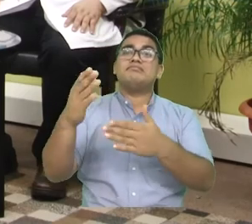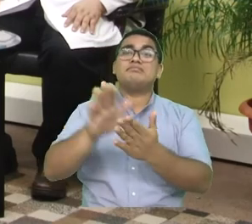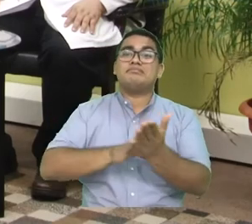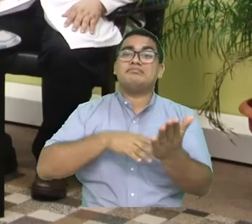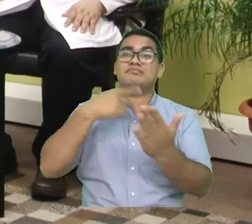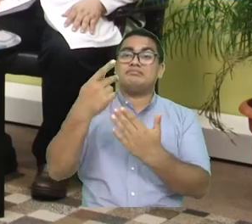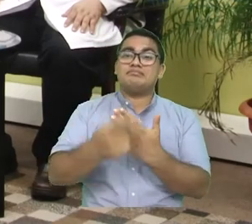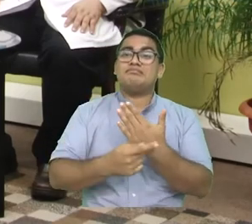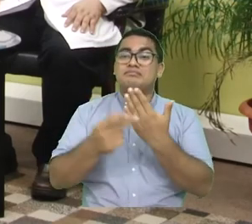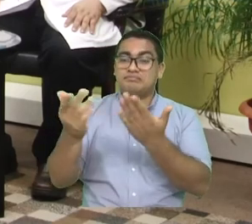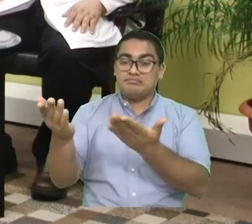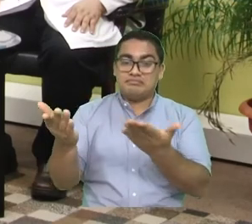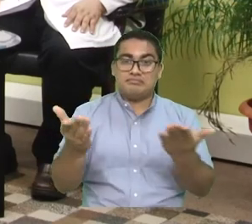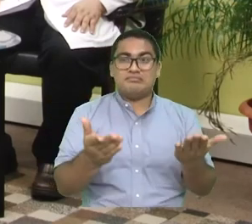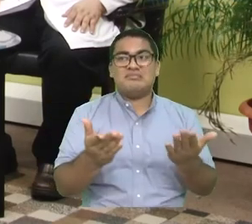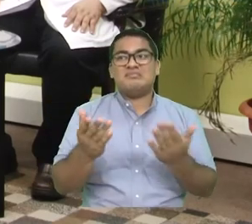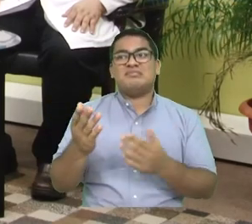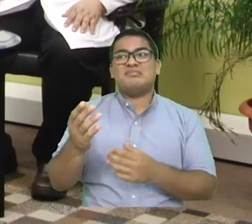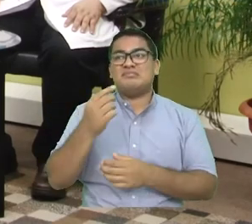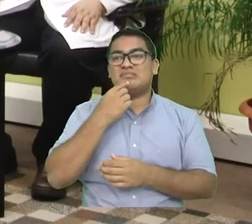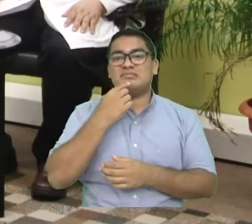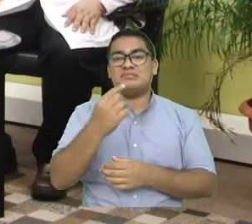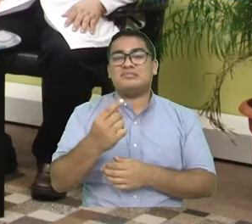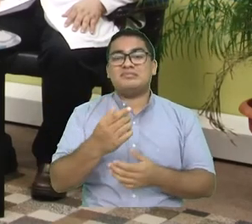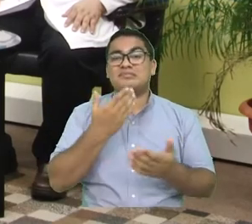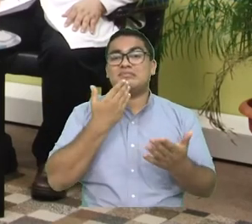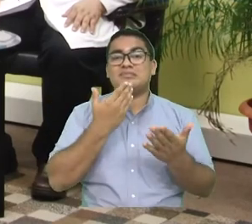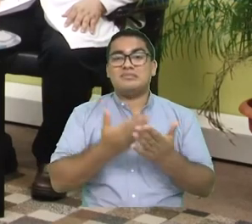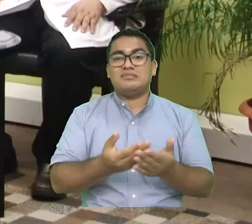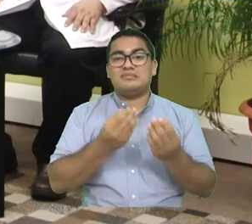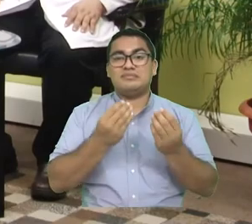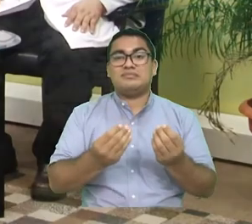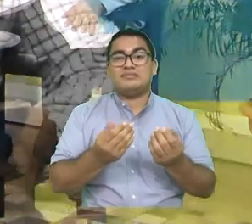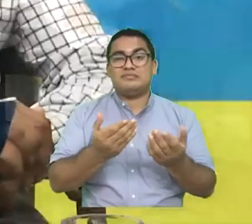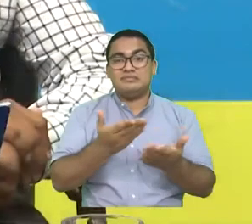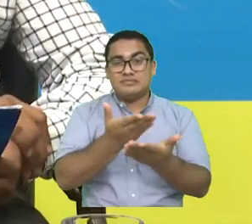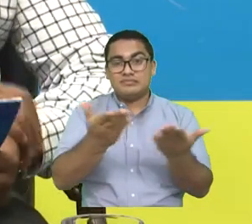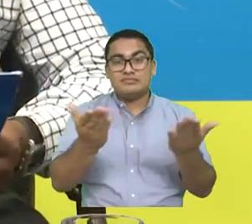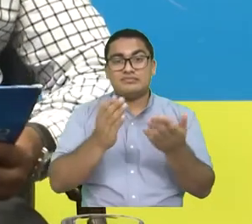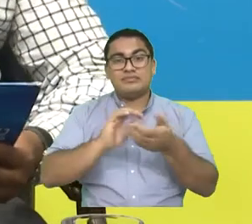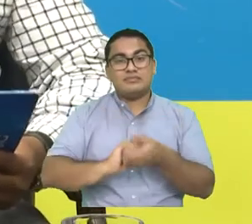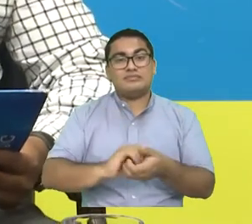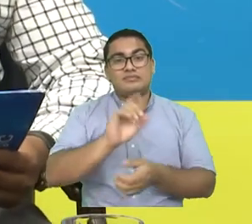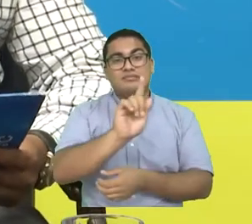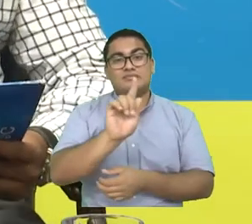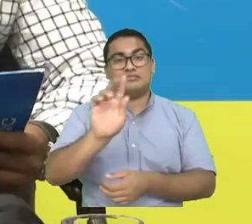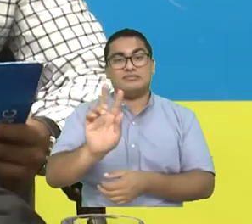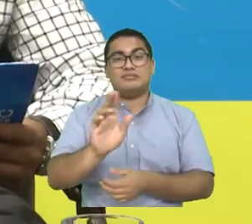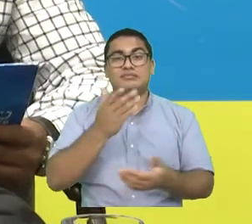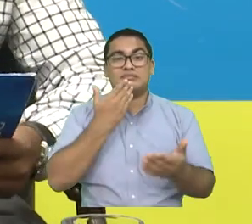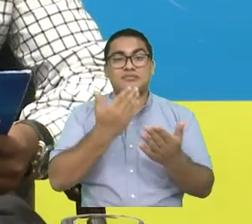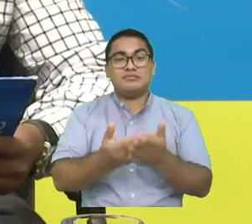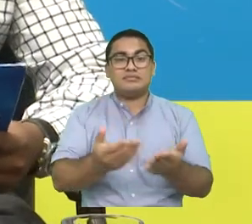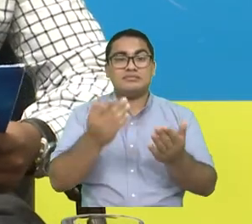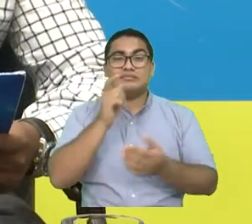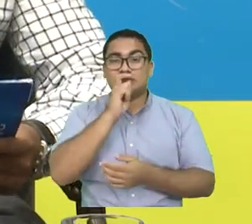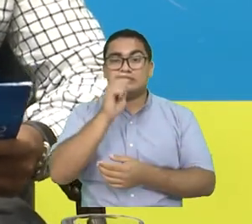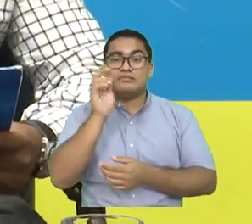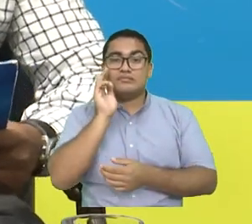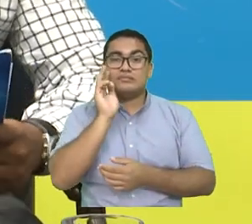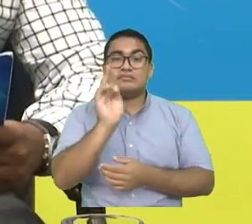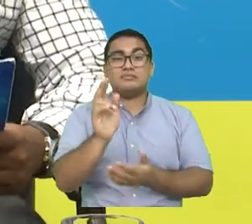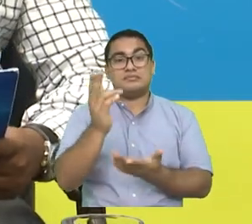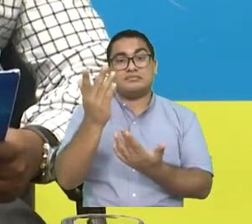Va a ser bienvenido cuando regrese aquí a este programa. Muchísimas gracias. Gracias también a usted, amigos televidentes, por su fiel sintonía.